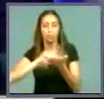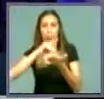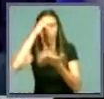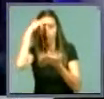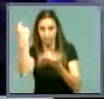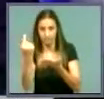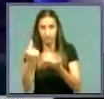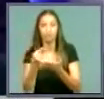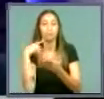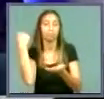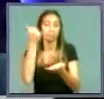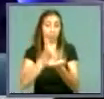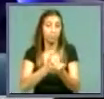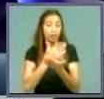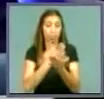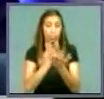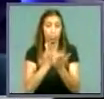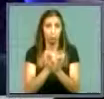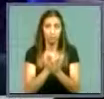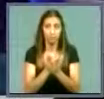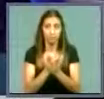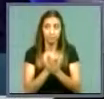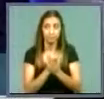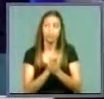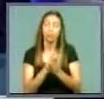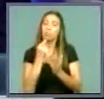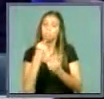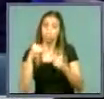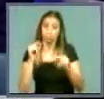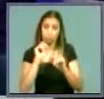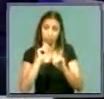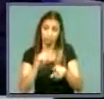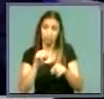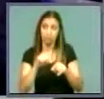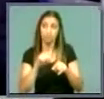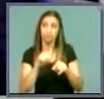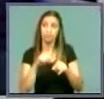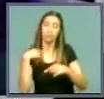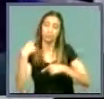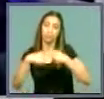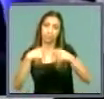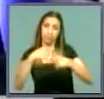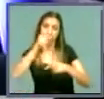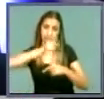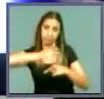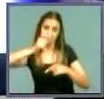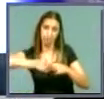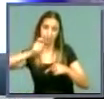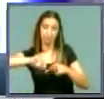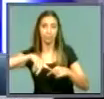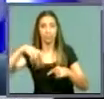Ricardo, quien ha estado también compartiendo sus palabras con nosotros. Nosotros vamos a seguir buscando palabras